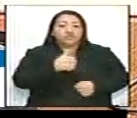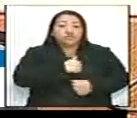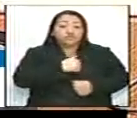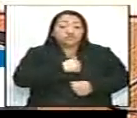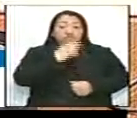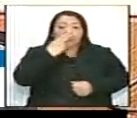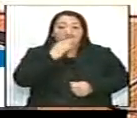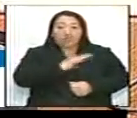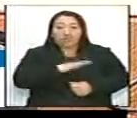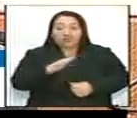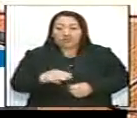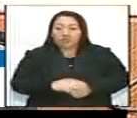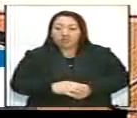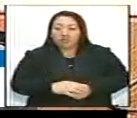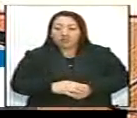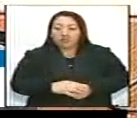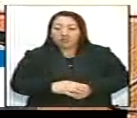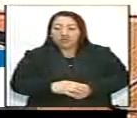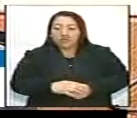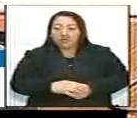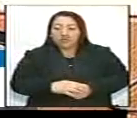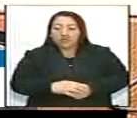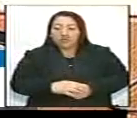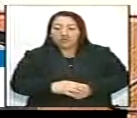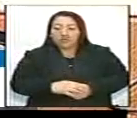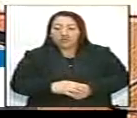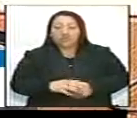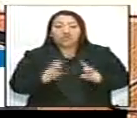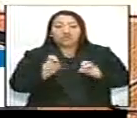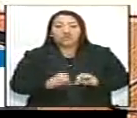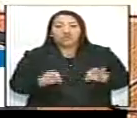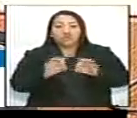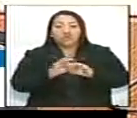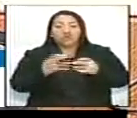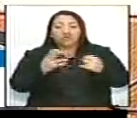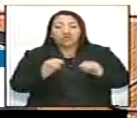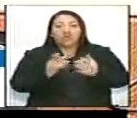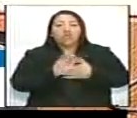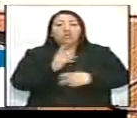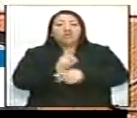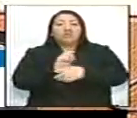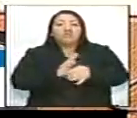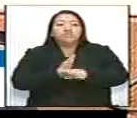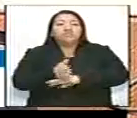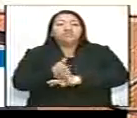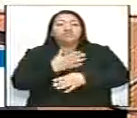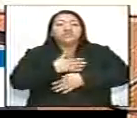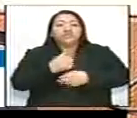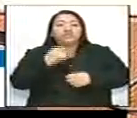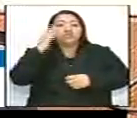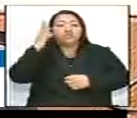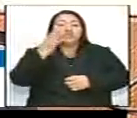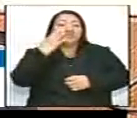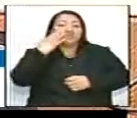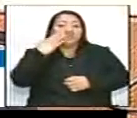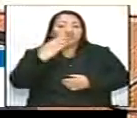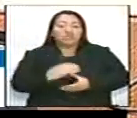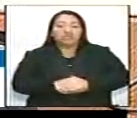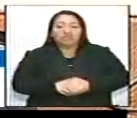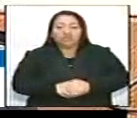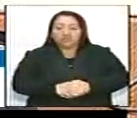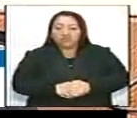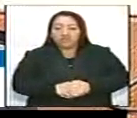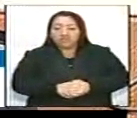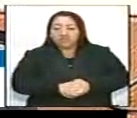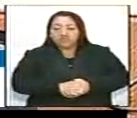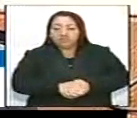niño, teniendo como factor importante la información, la educación y el acceso a salud de la futura madre.